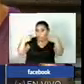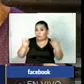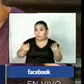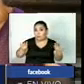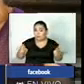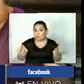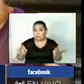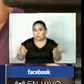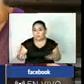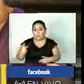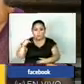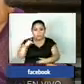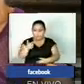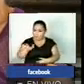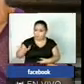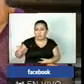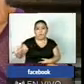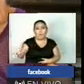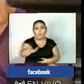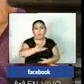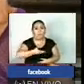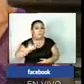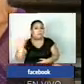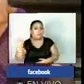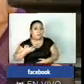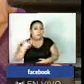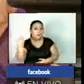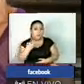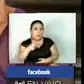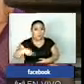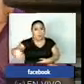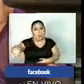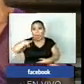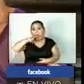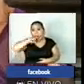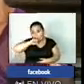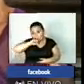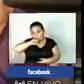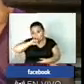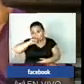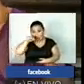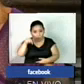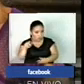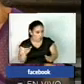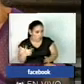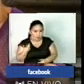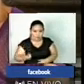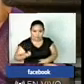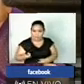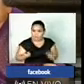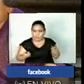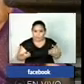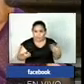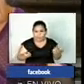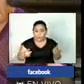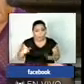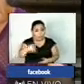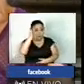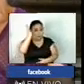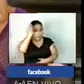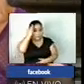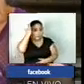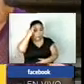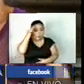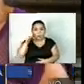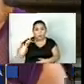aquí todos estamos necesitados porque todos somos pobres aquí no habemos ricos usted sabe que